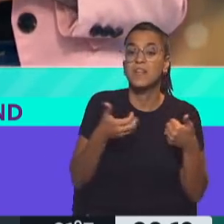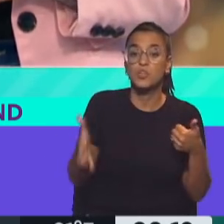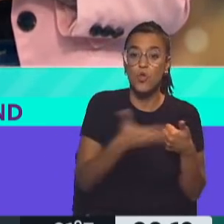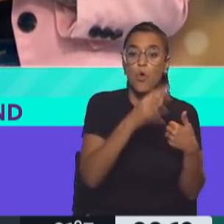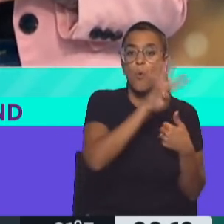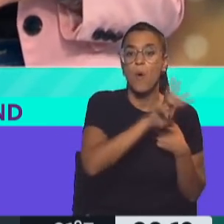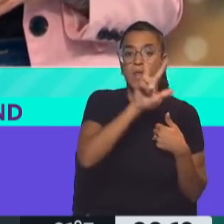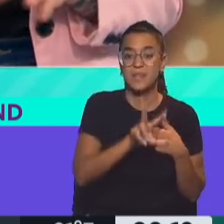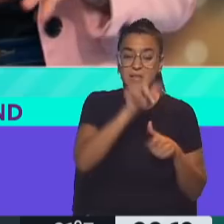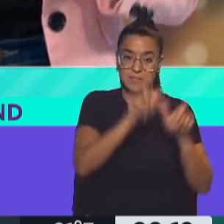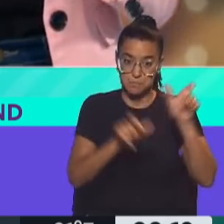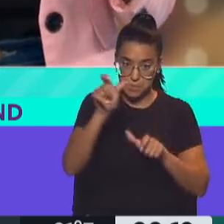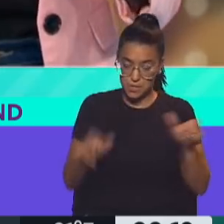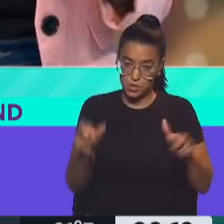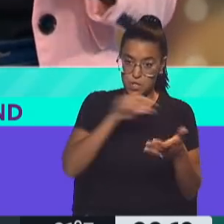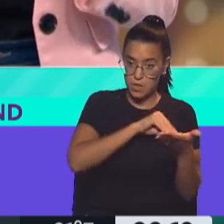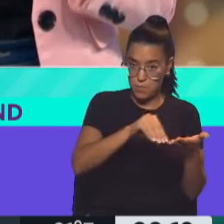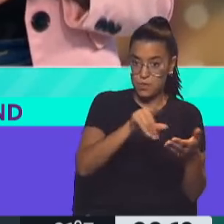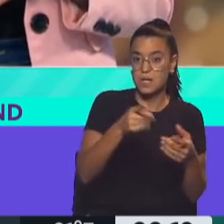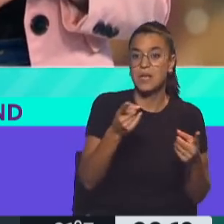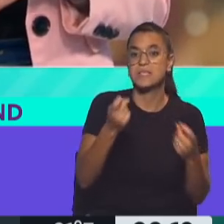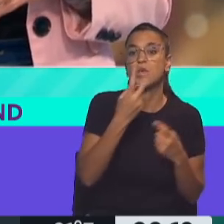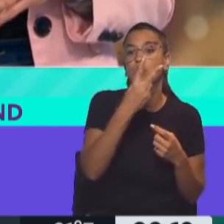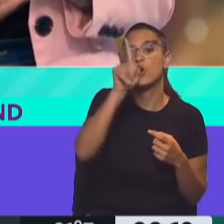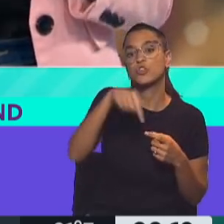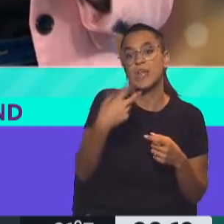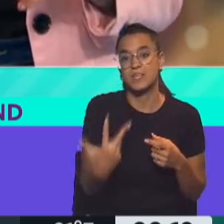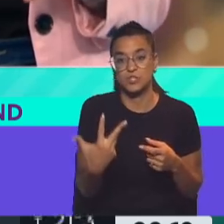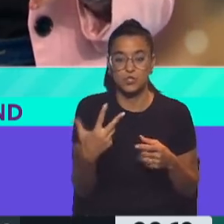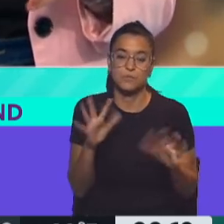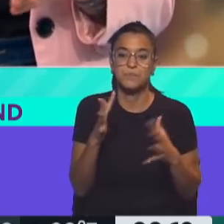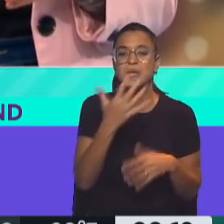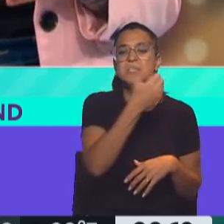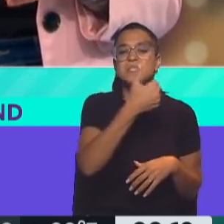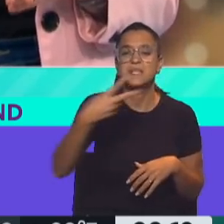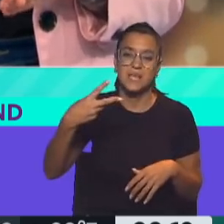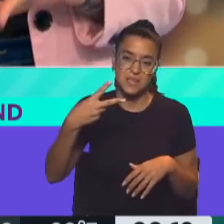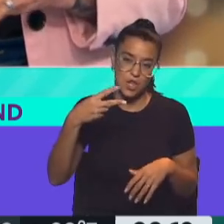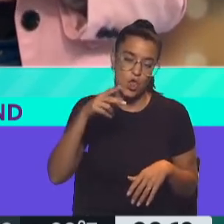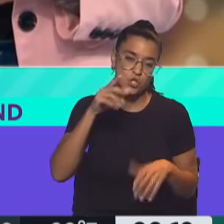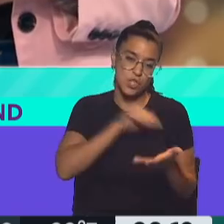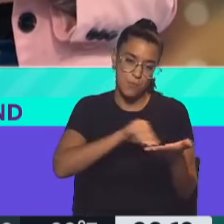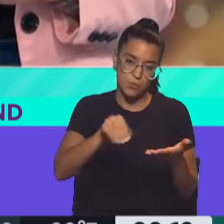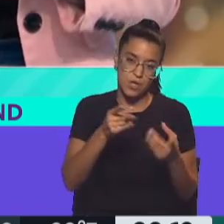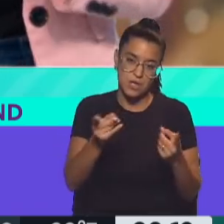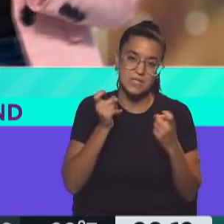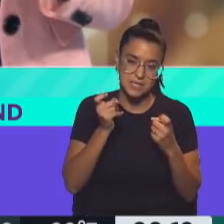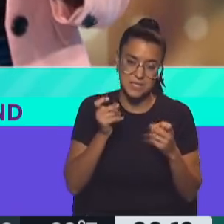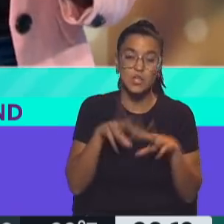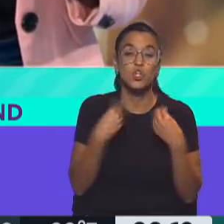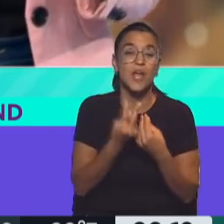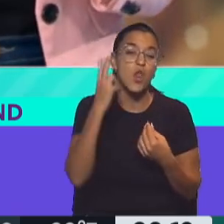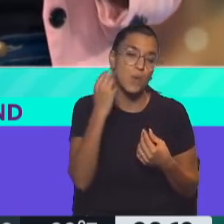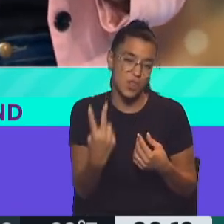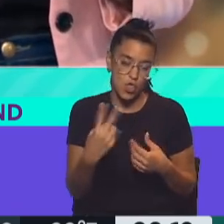con 43 legisladores necesita dos tercios de la cámara algo así como 62 diputados de 92 pero en